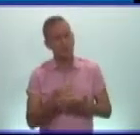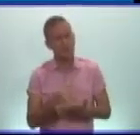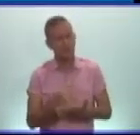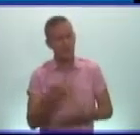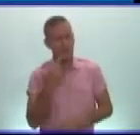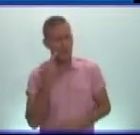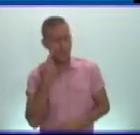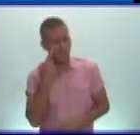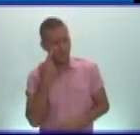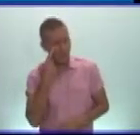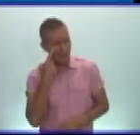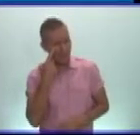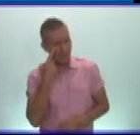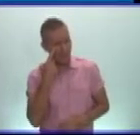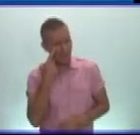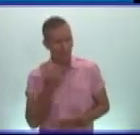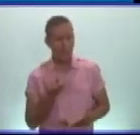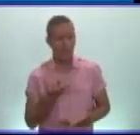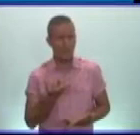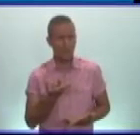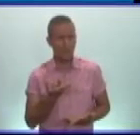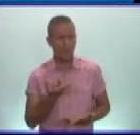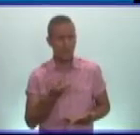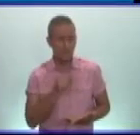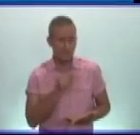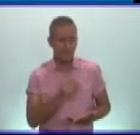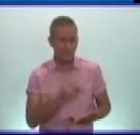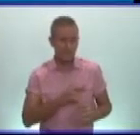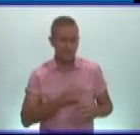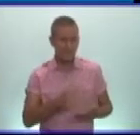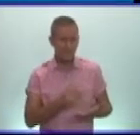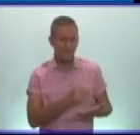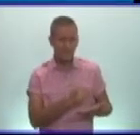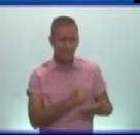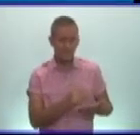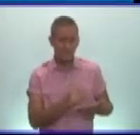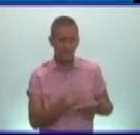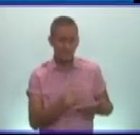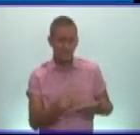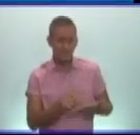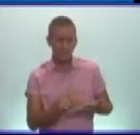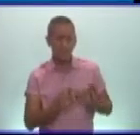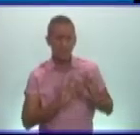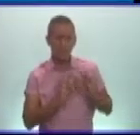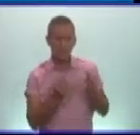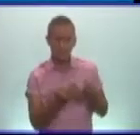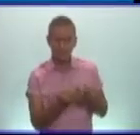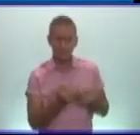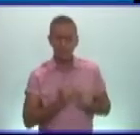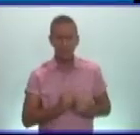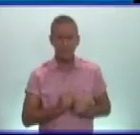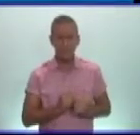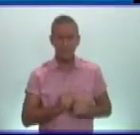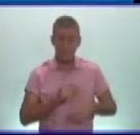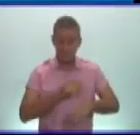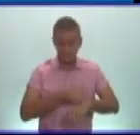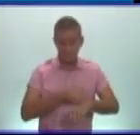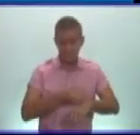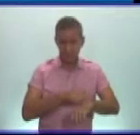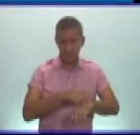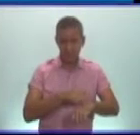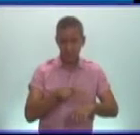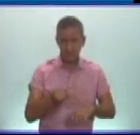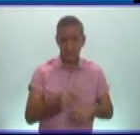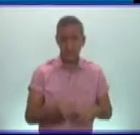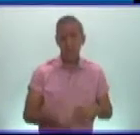del comandante Daniel a su hija como una carta familiar? Muy sencillo, vamos a darle un breve tiempo para que escriban algunas